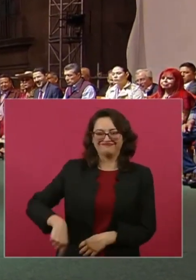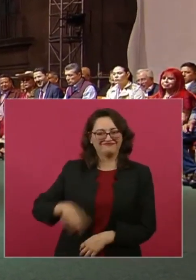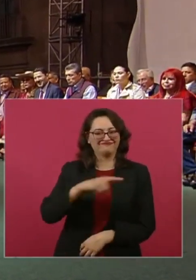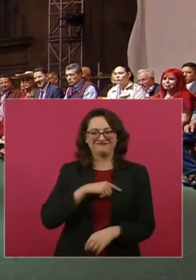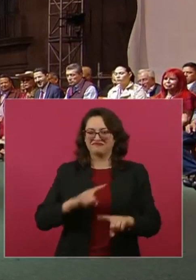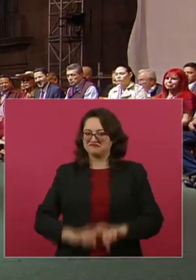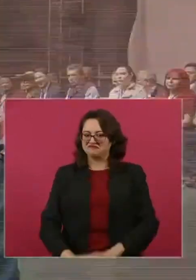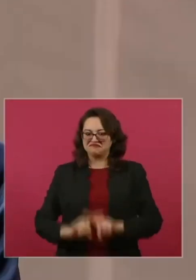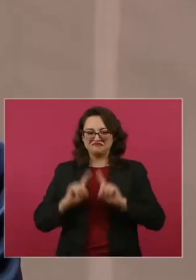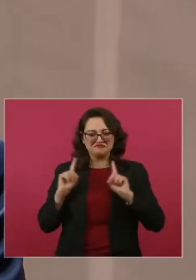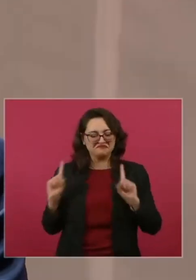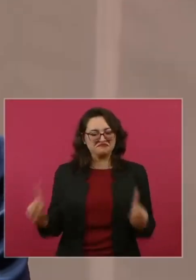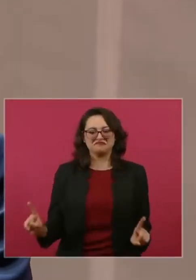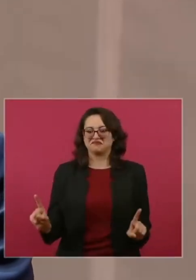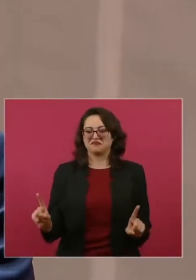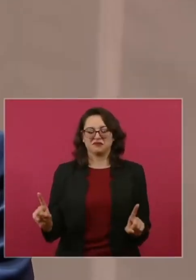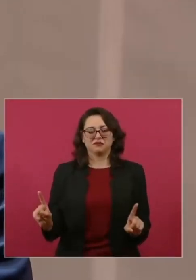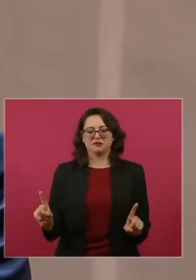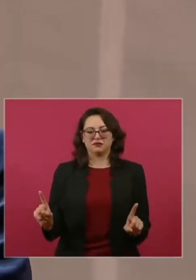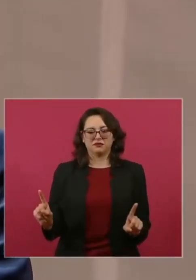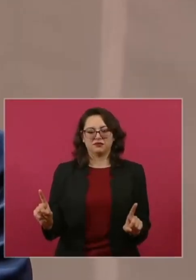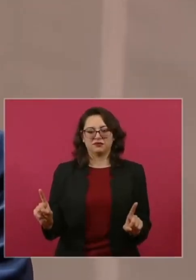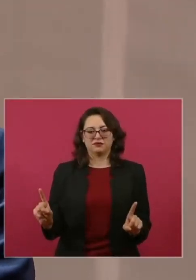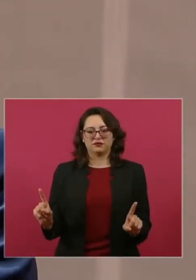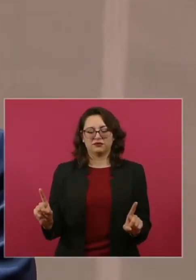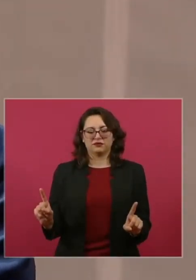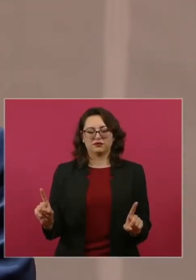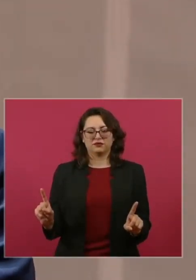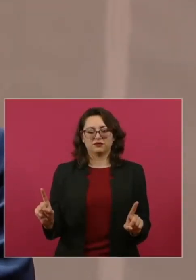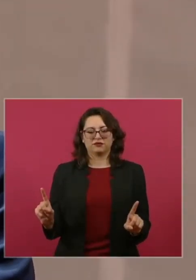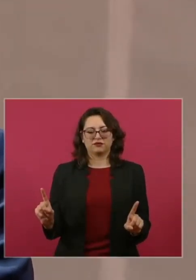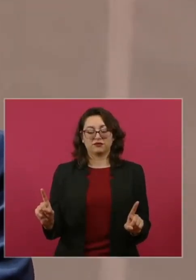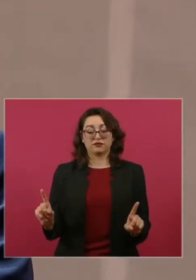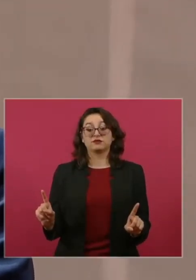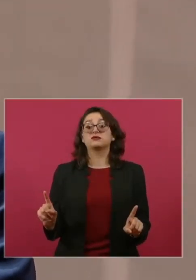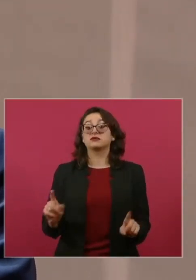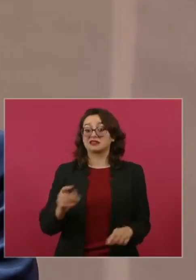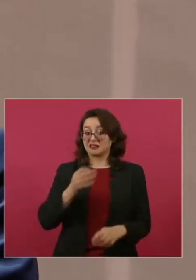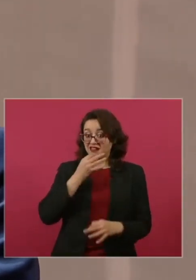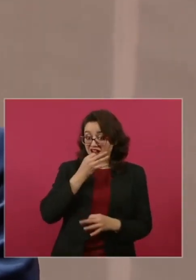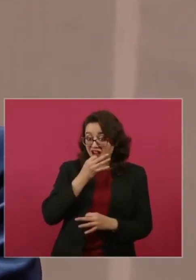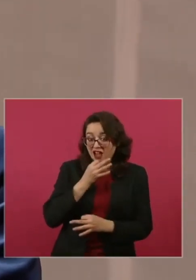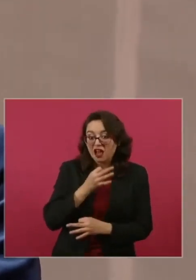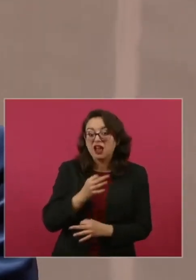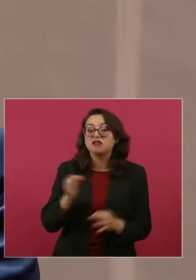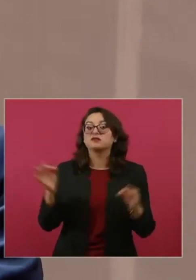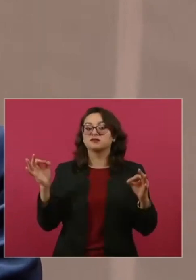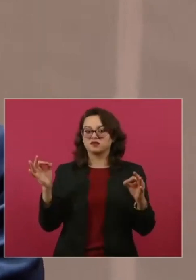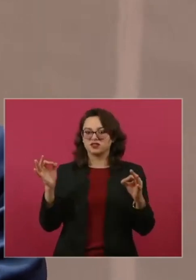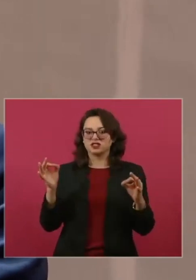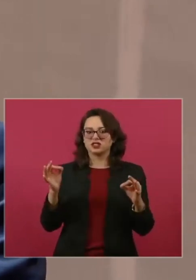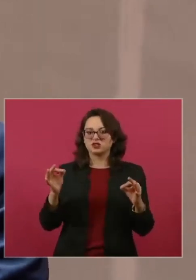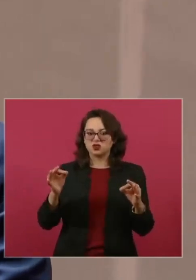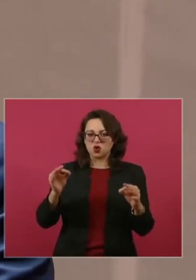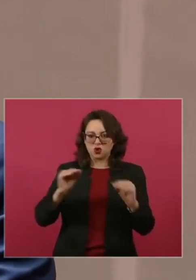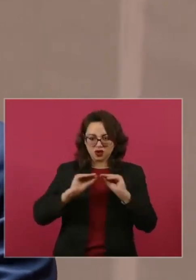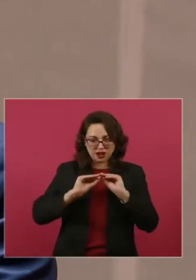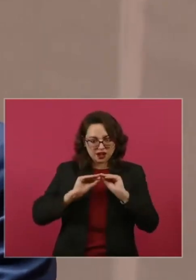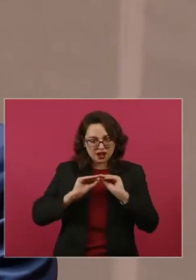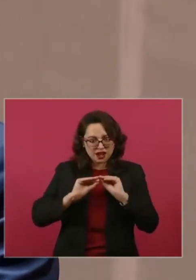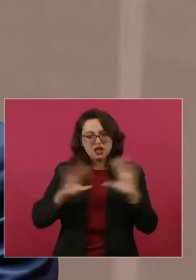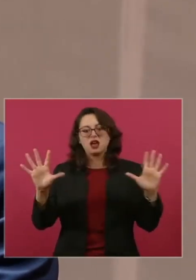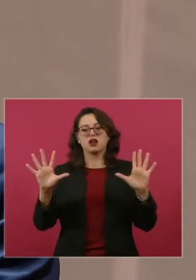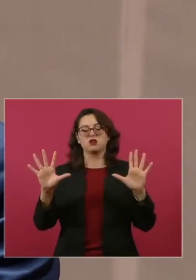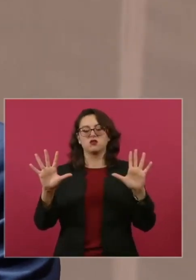y tampoco violation of human rights. Que se oiga bien, And now I want everyone to hear